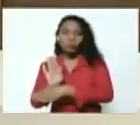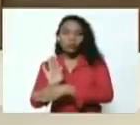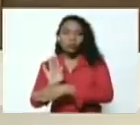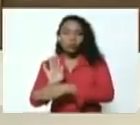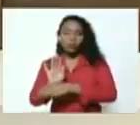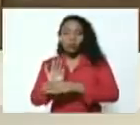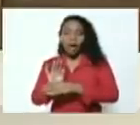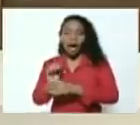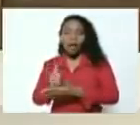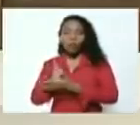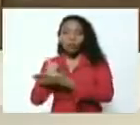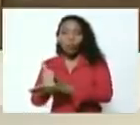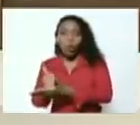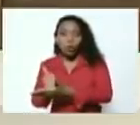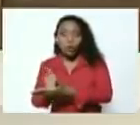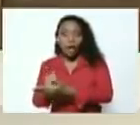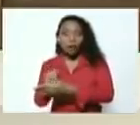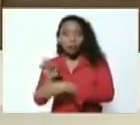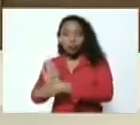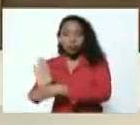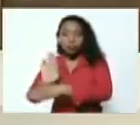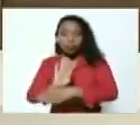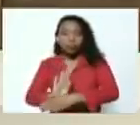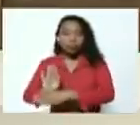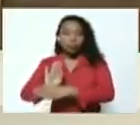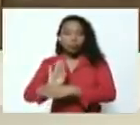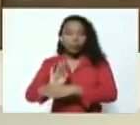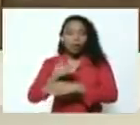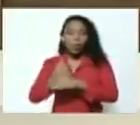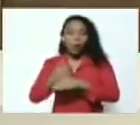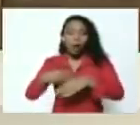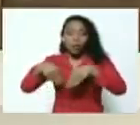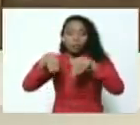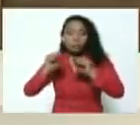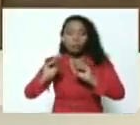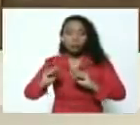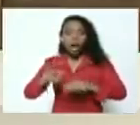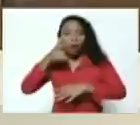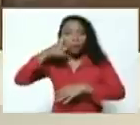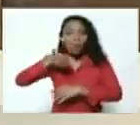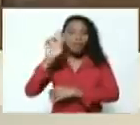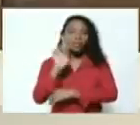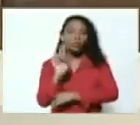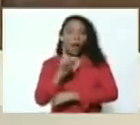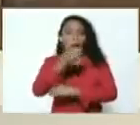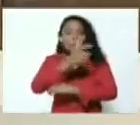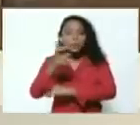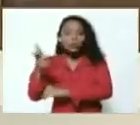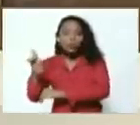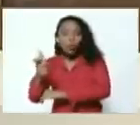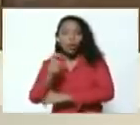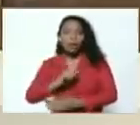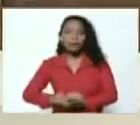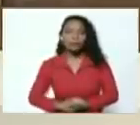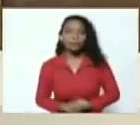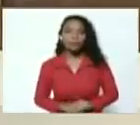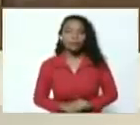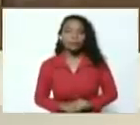rodeen en protección como un manto sagrado al pueblo de Venezuela, a los ciudadanos y a las ciudadanas.